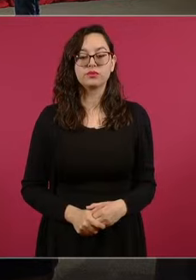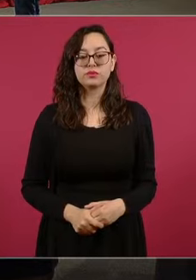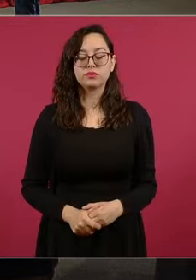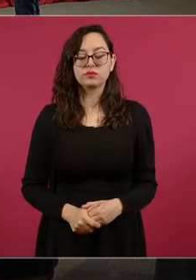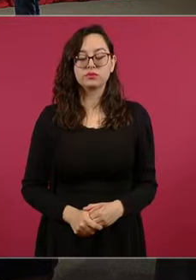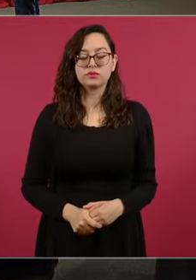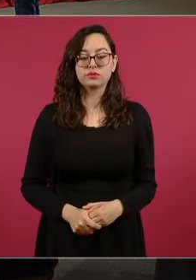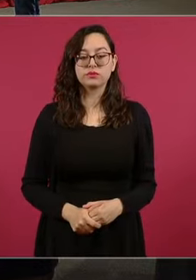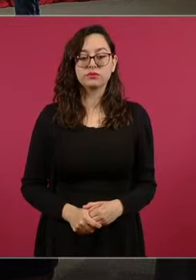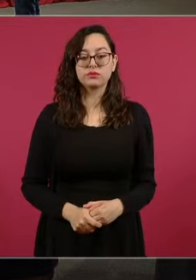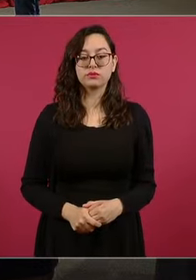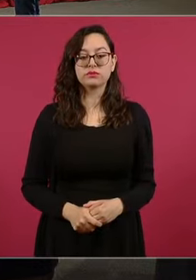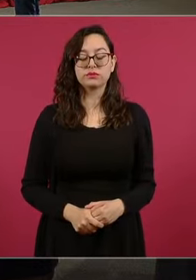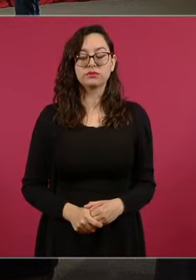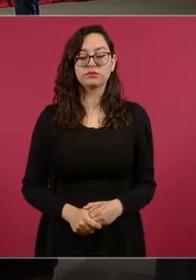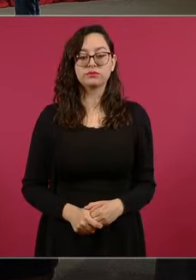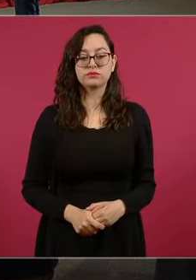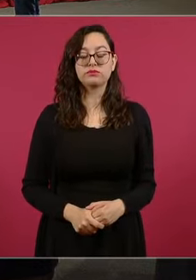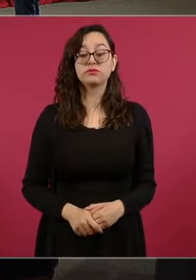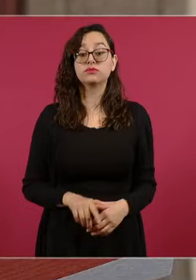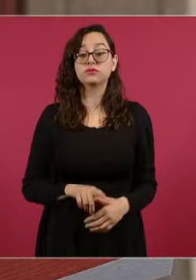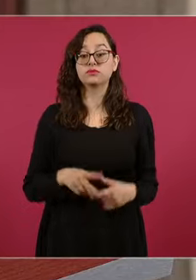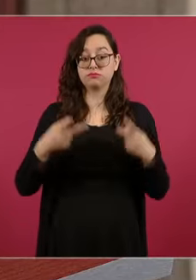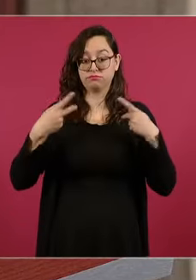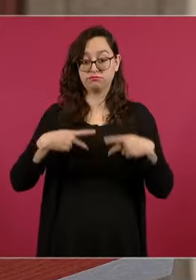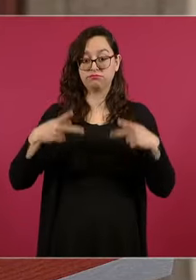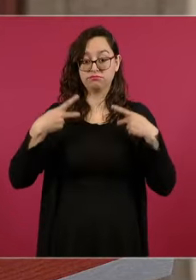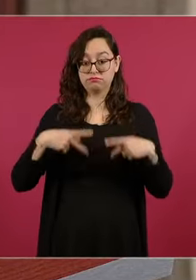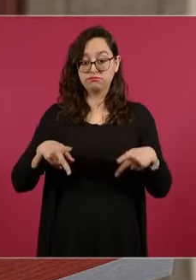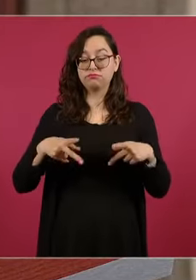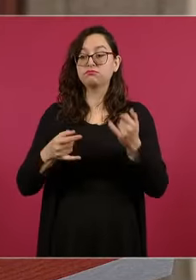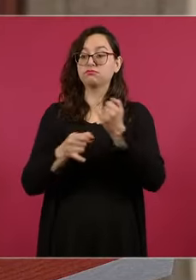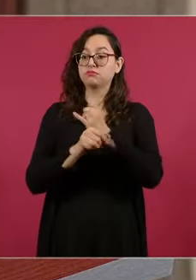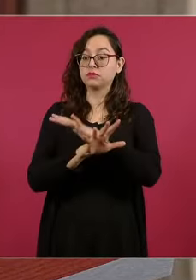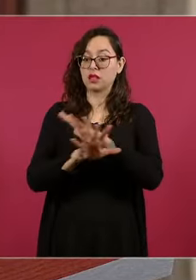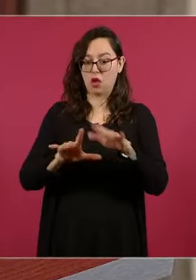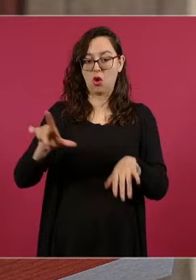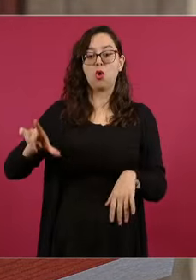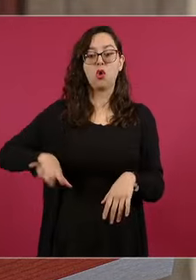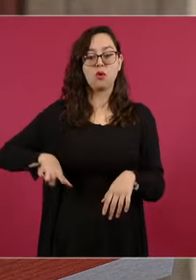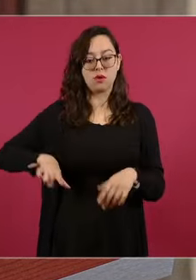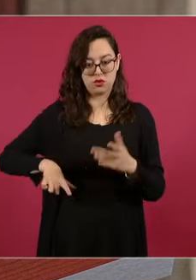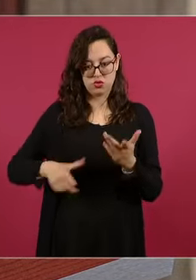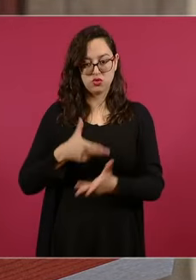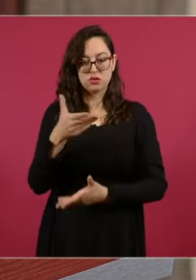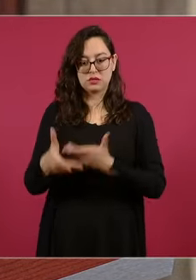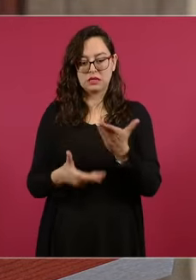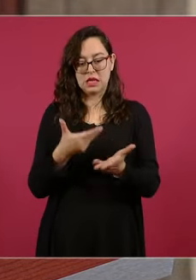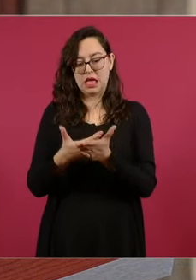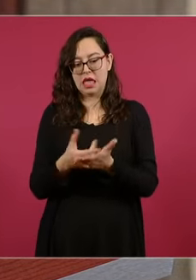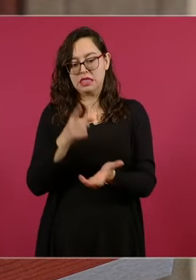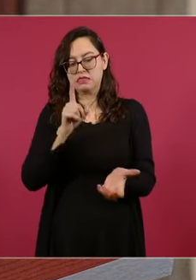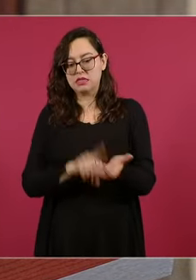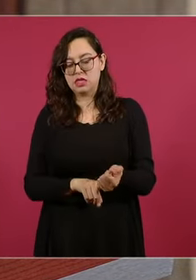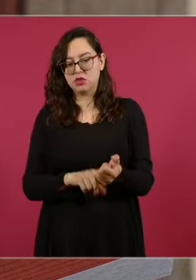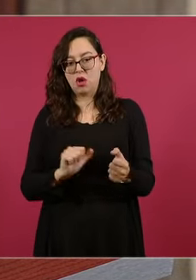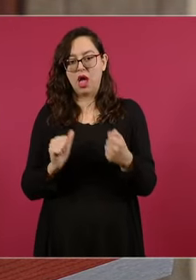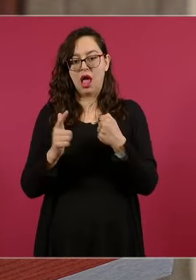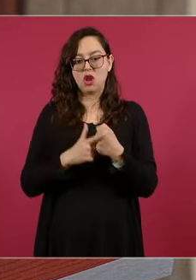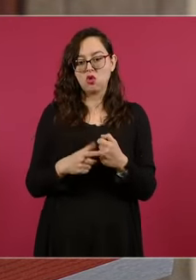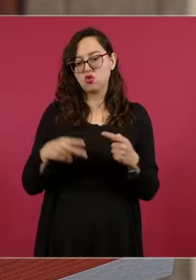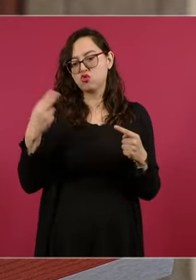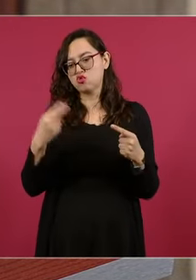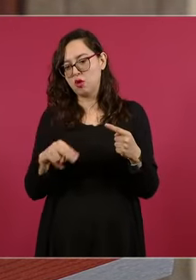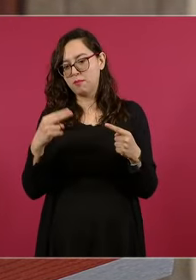Los mensajes de las personas servidoras públicas no deberán contener nombre,